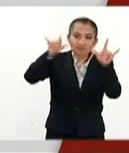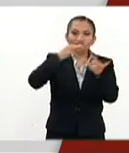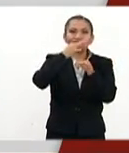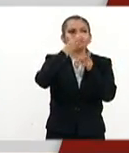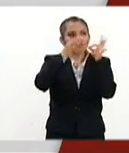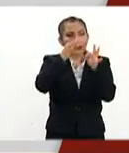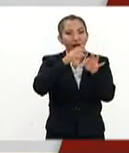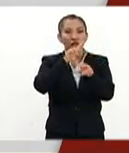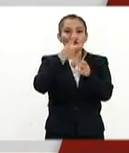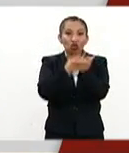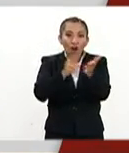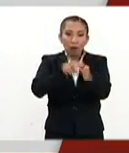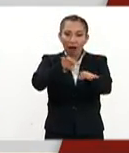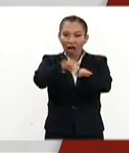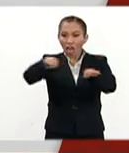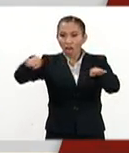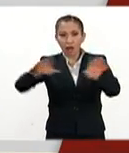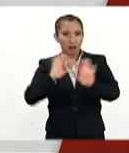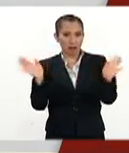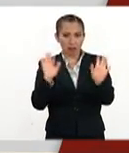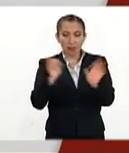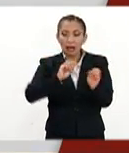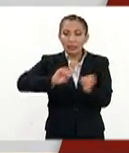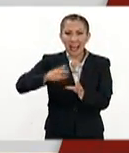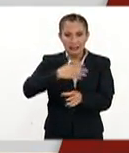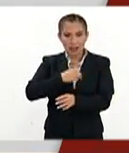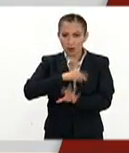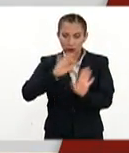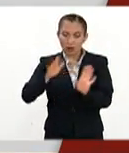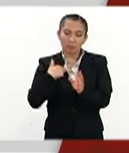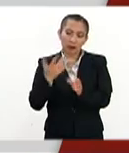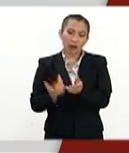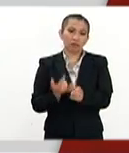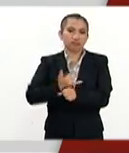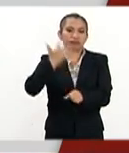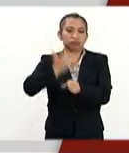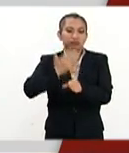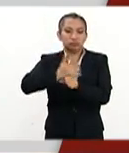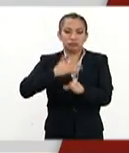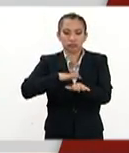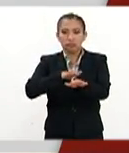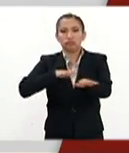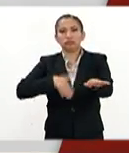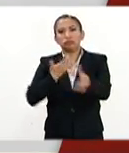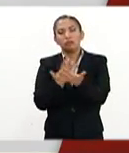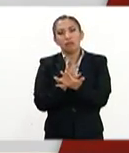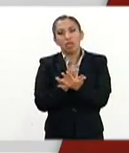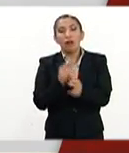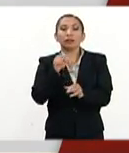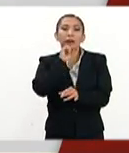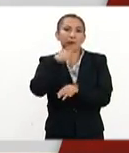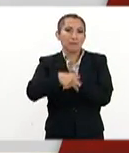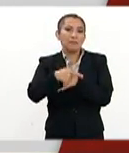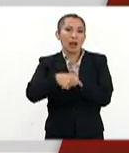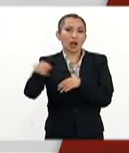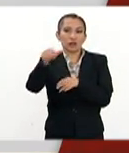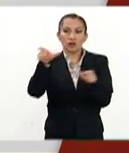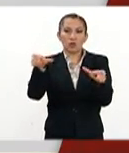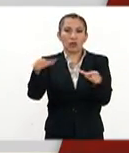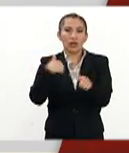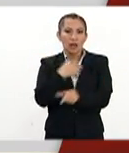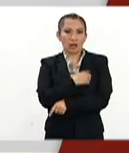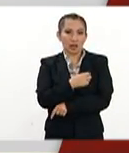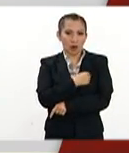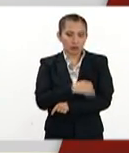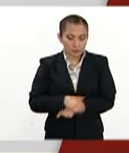no hacer dobles filas cuando vayan a dejar a sus hijos, porque esto en verdad entorpece no solo el tráfico, sino también pone en riesgo la seguridad de sus